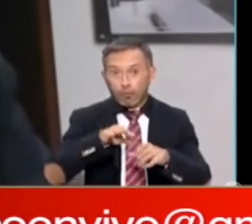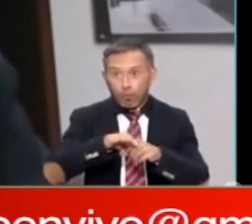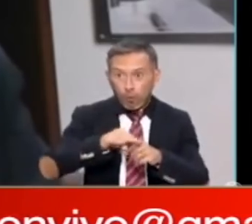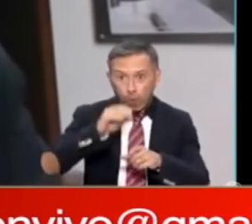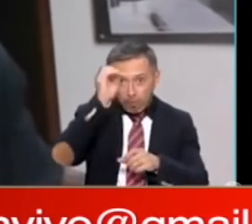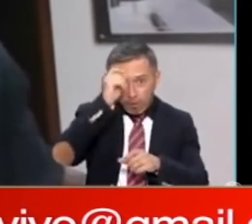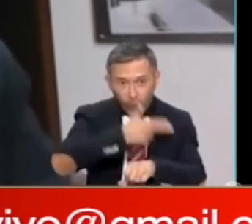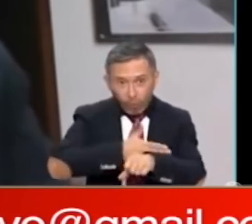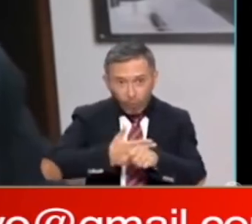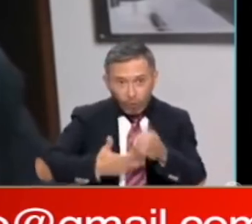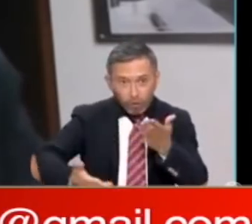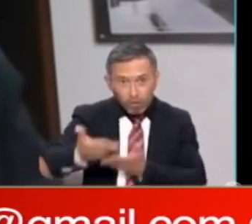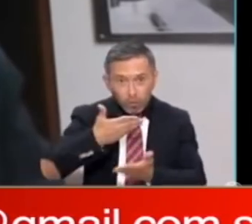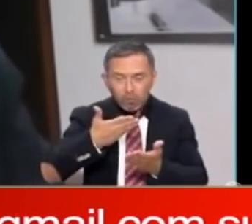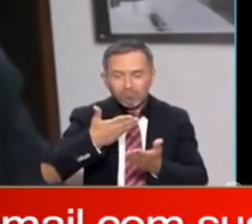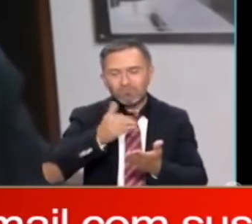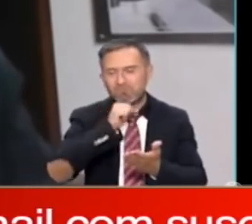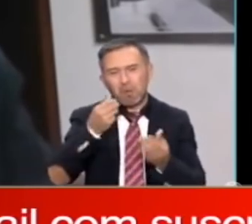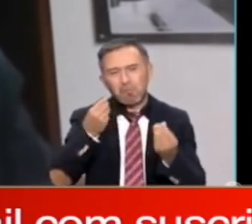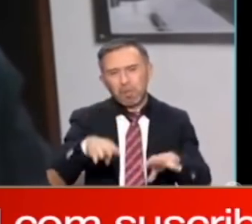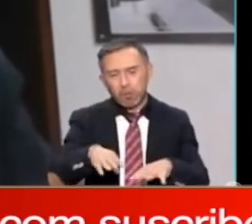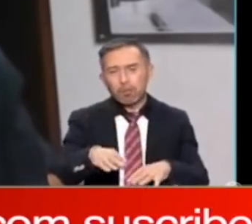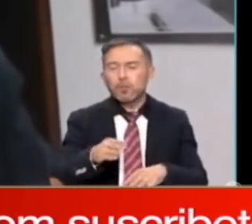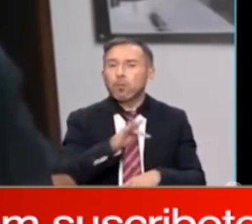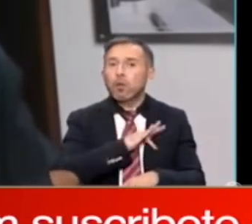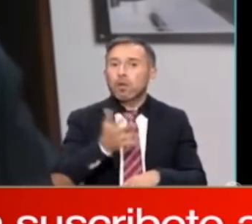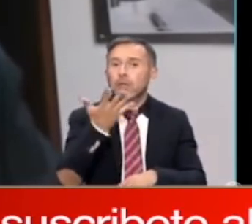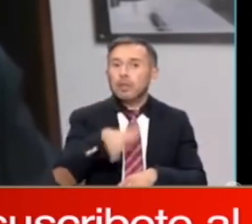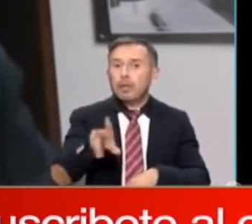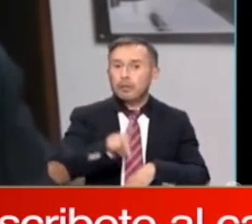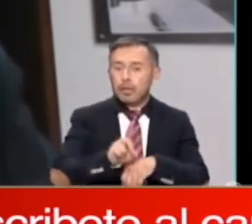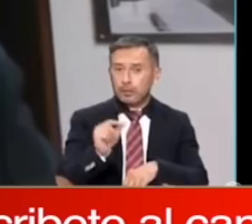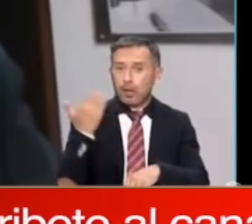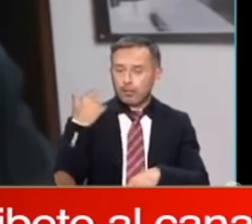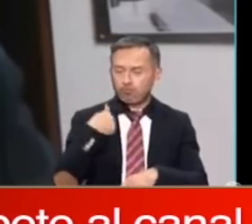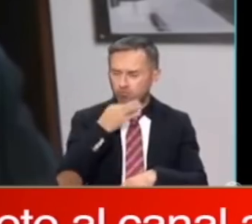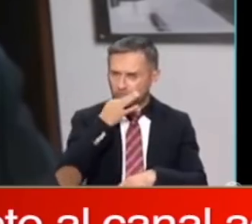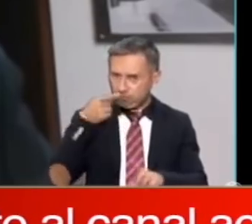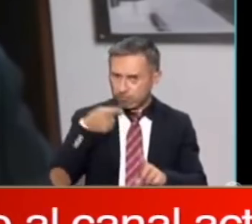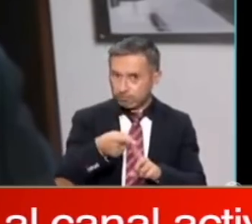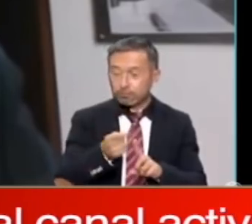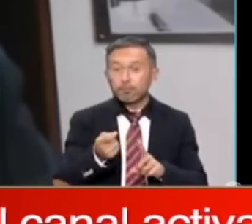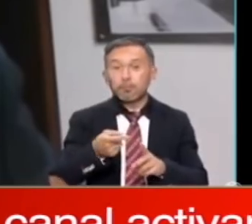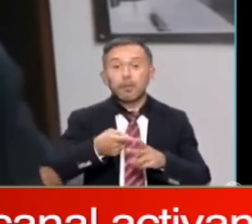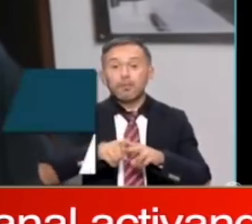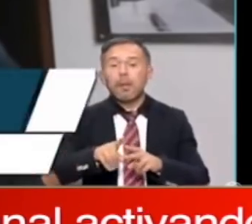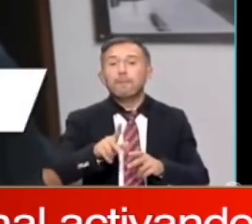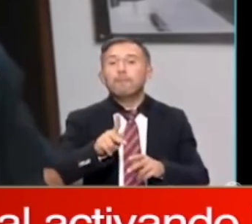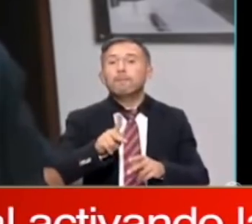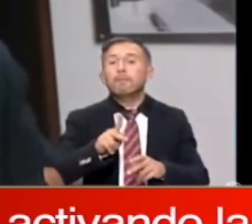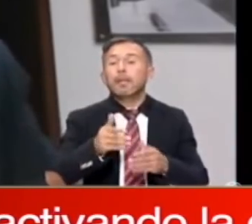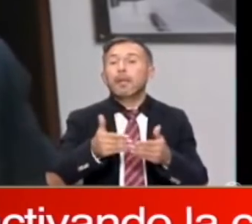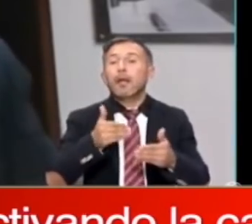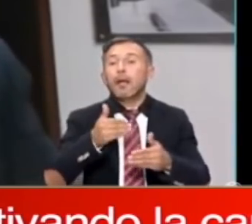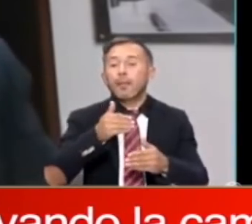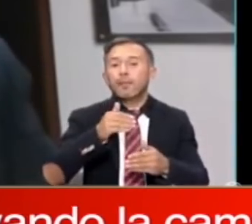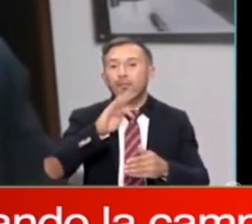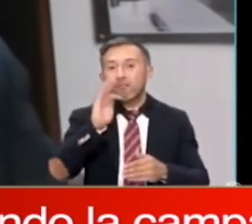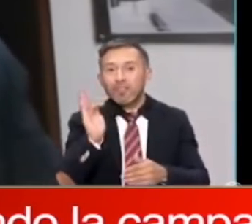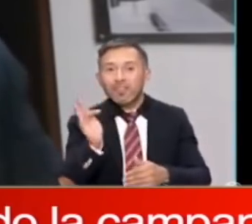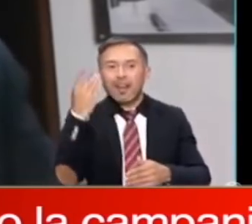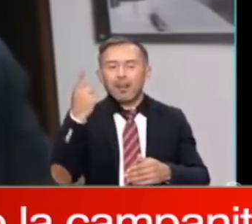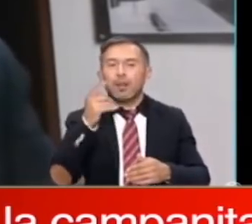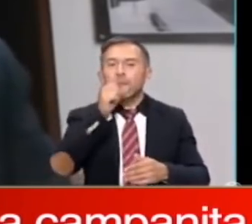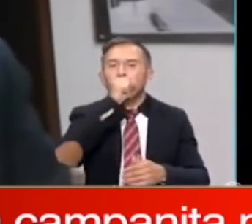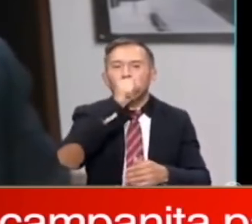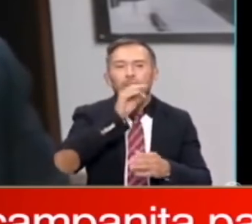contra de quien viole la ley, sea quien sea. El INE está con la Constitución, aseguró. El INE no está en contra de nadie,